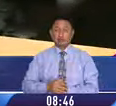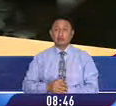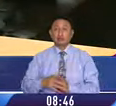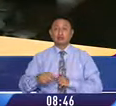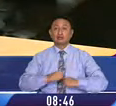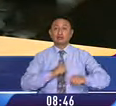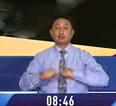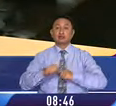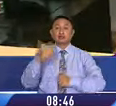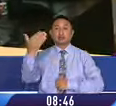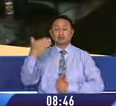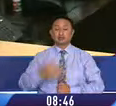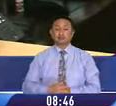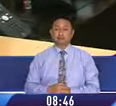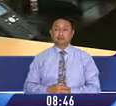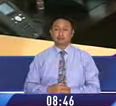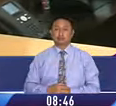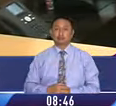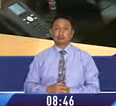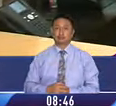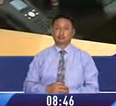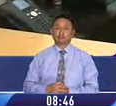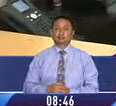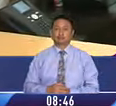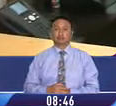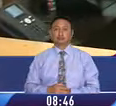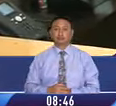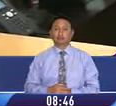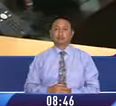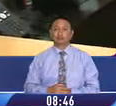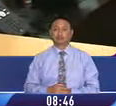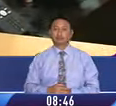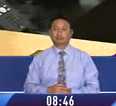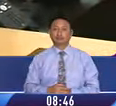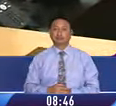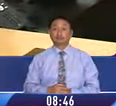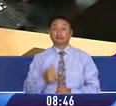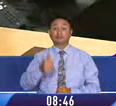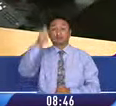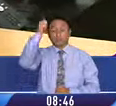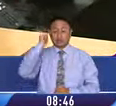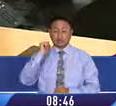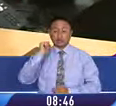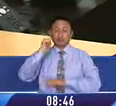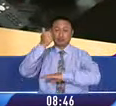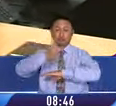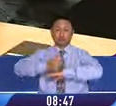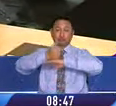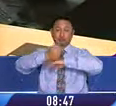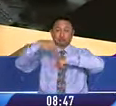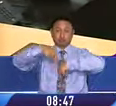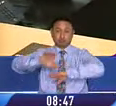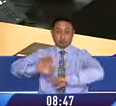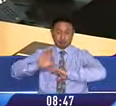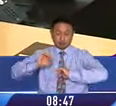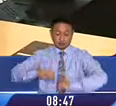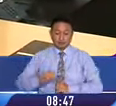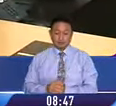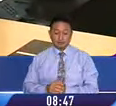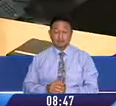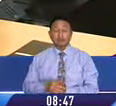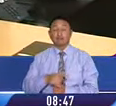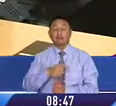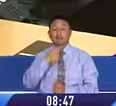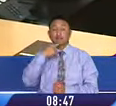labores. Posesión el día de ayer en el Teatro Nacional Sucre. También han mencionado que están próximos